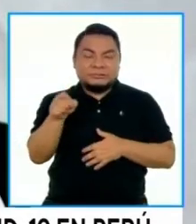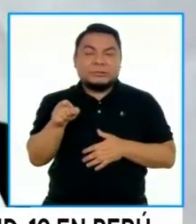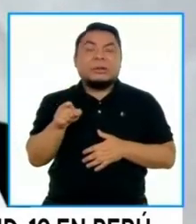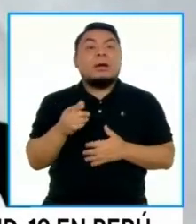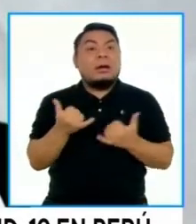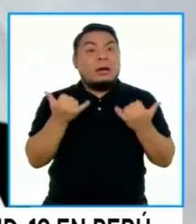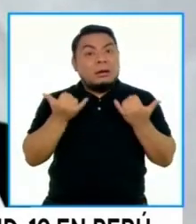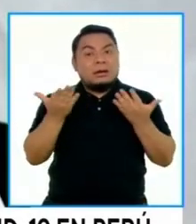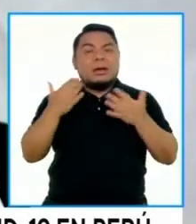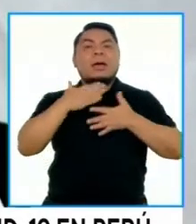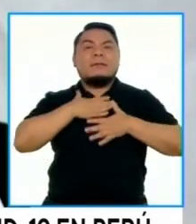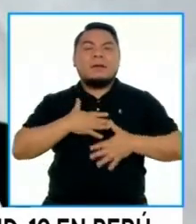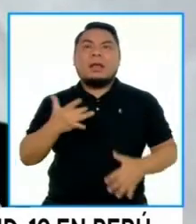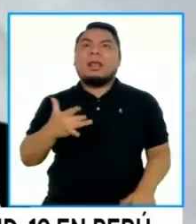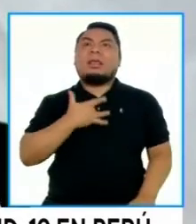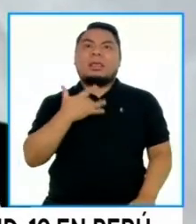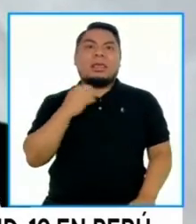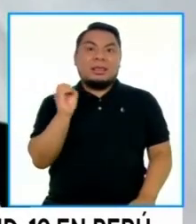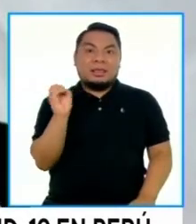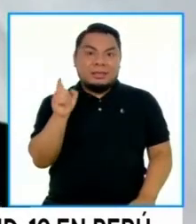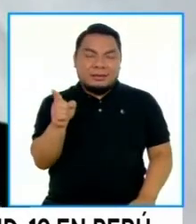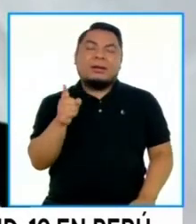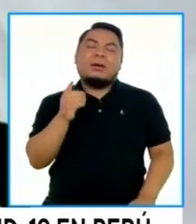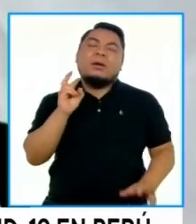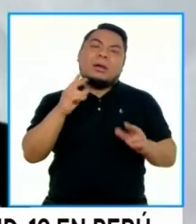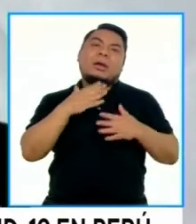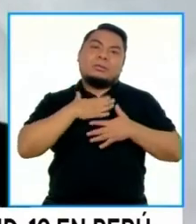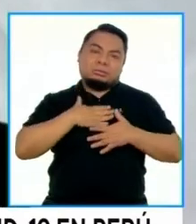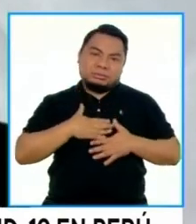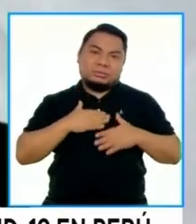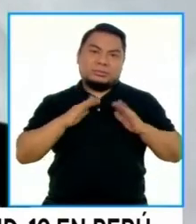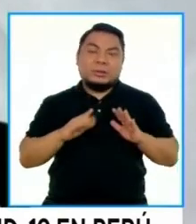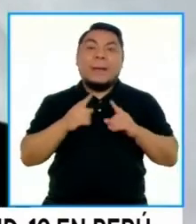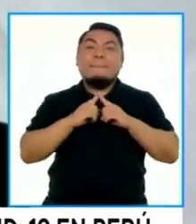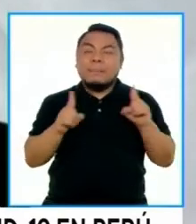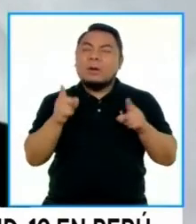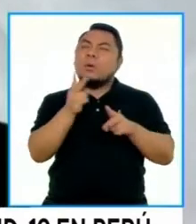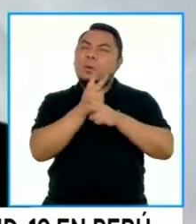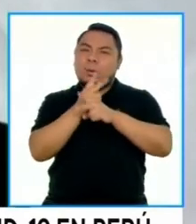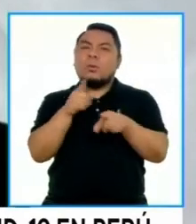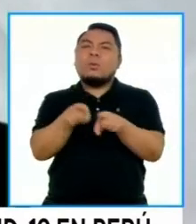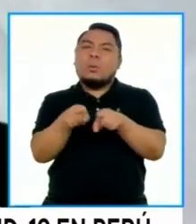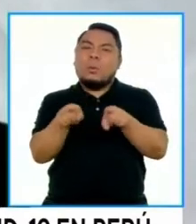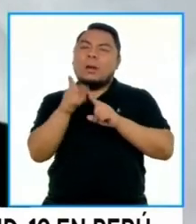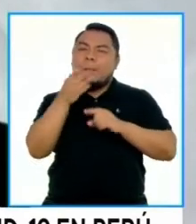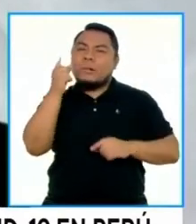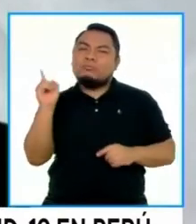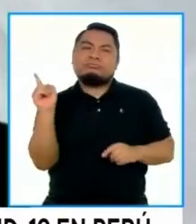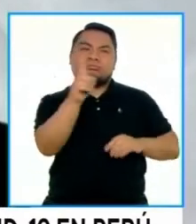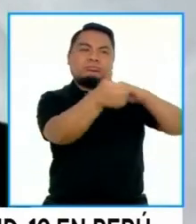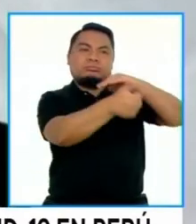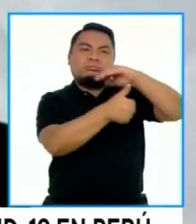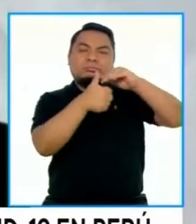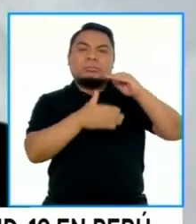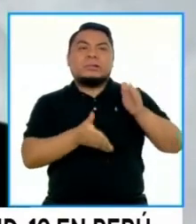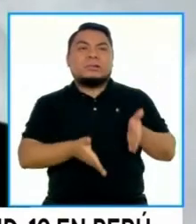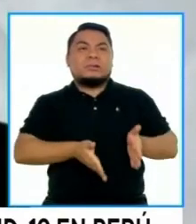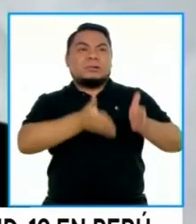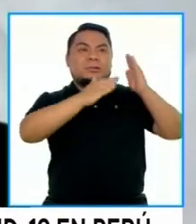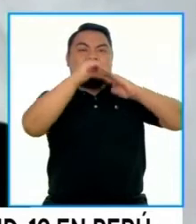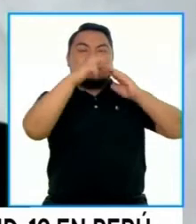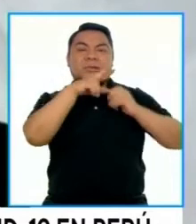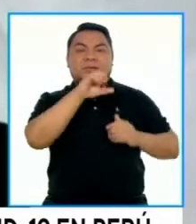bien, no tiene ningún síntoma, pero por prevención, de todas maneras, él está guardando evidentemente la cuarentena, que es la prescripción